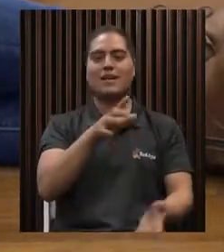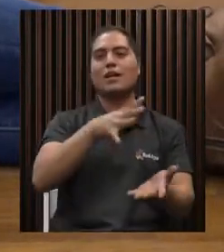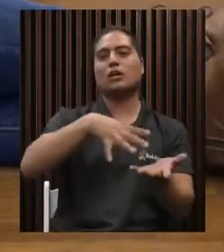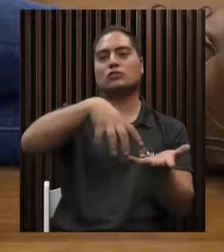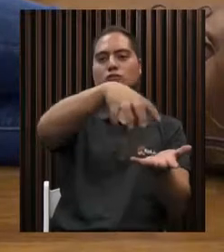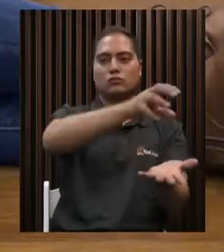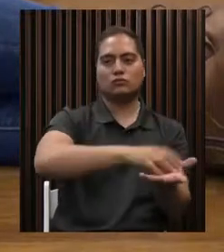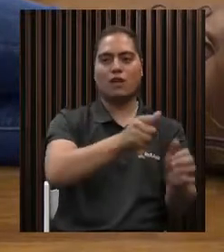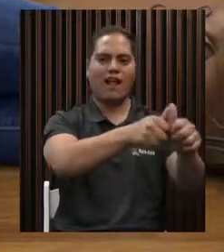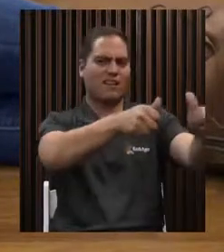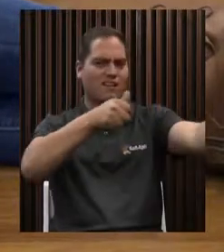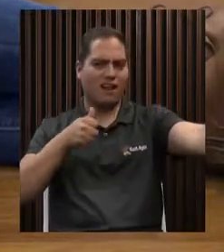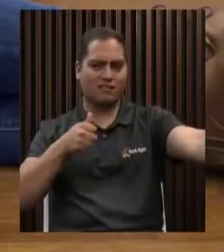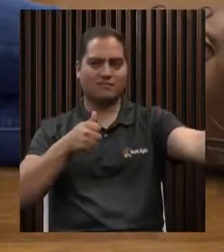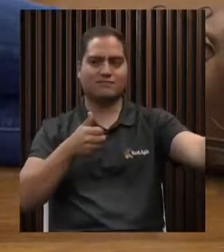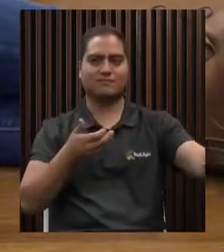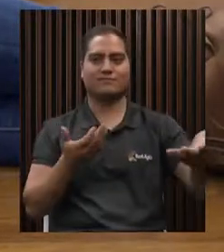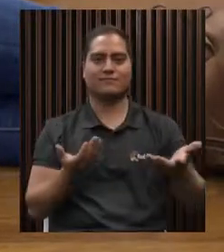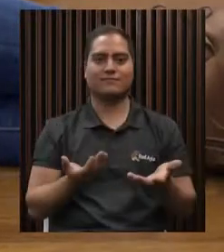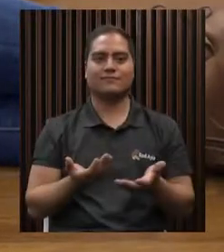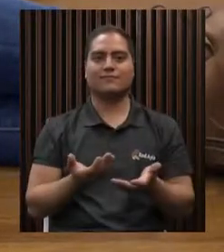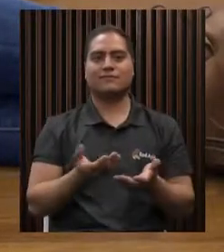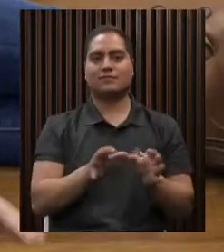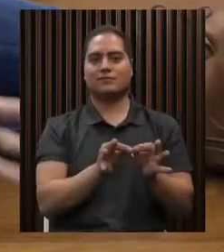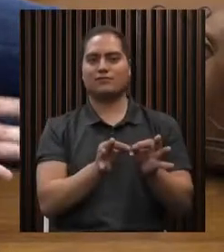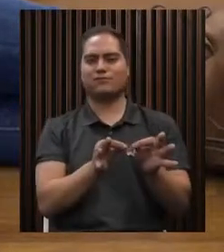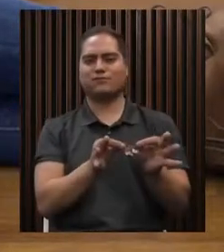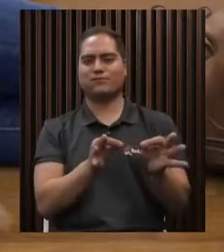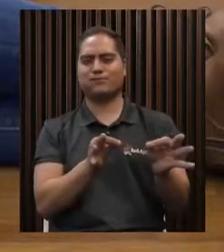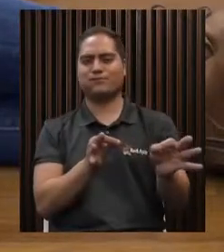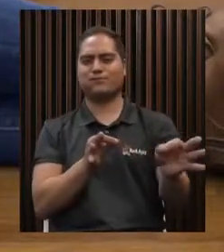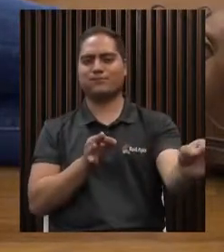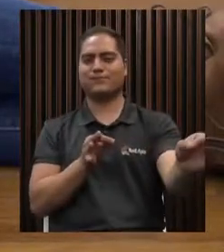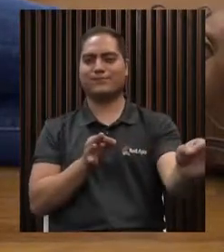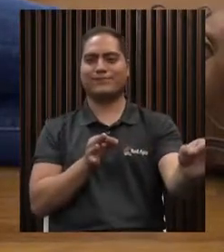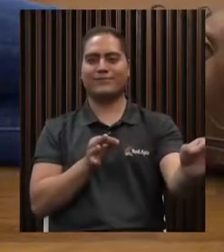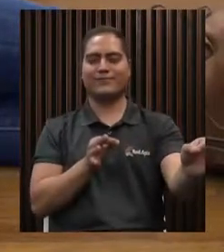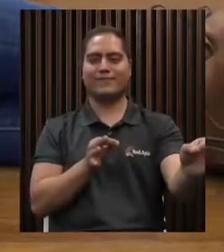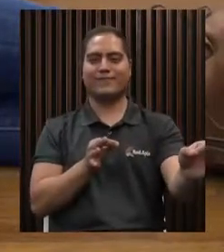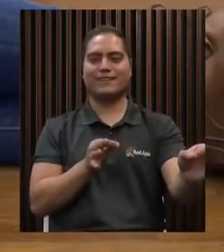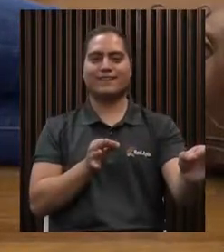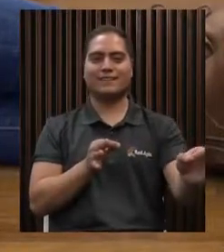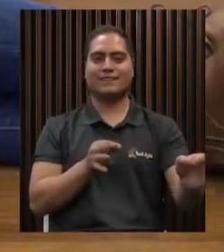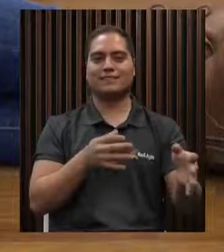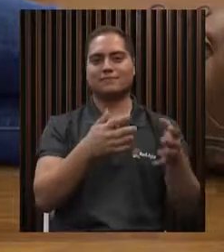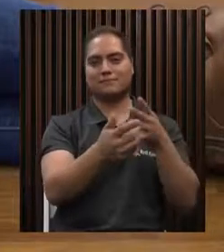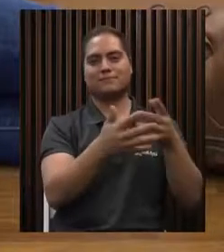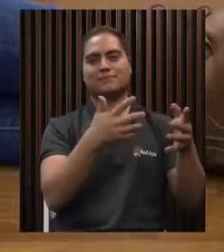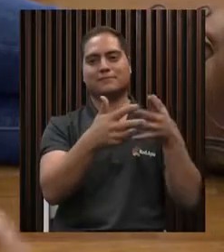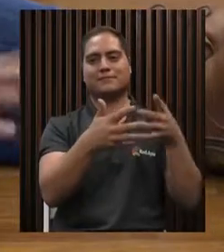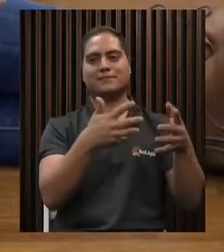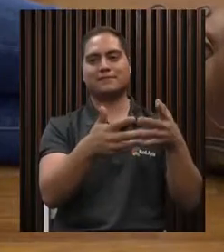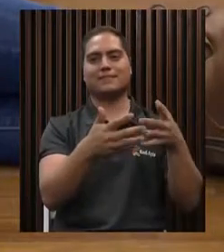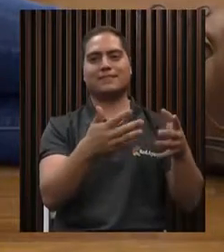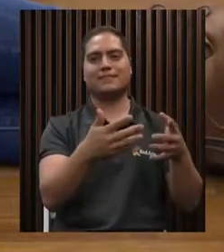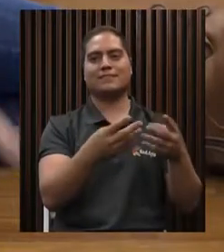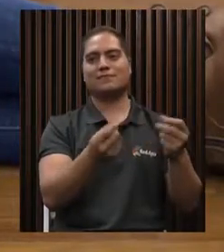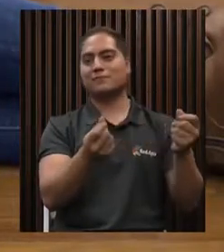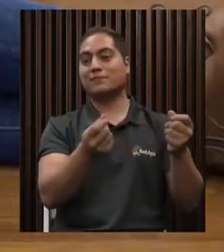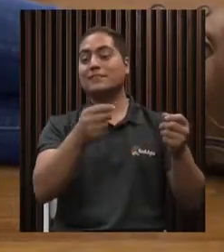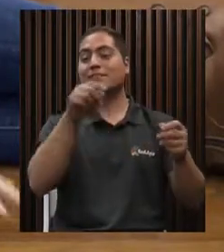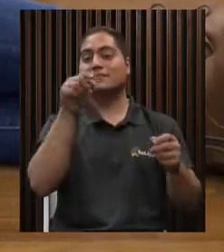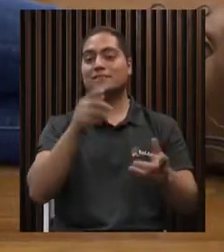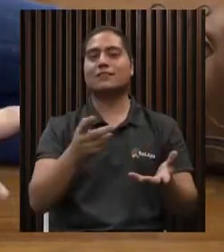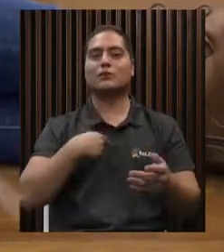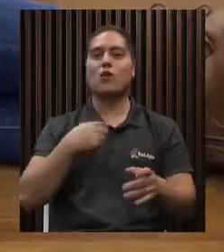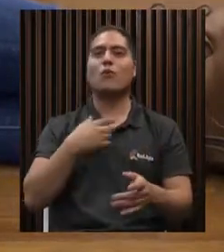que están súper apartadas y invisibilizadas también. Entonces, quiero